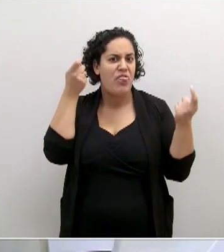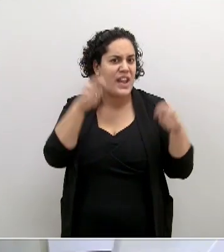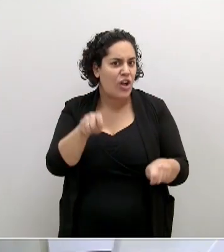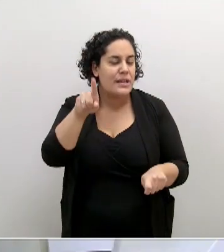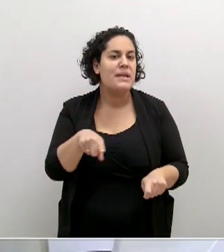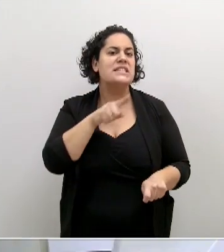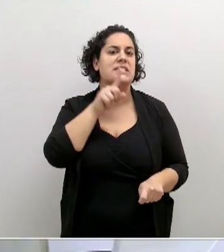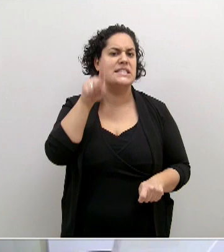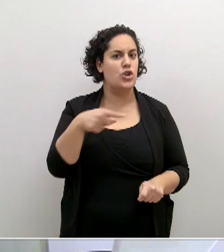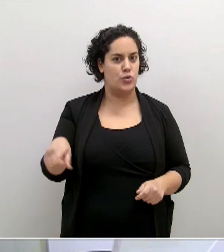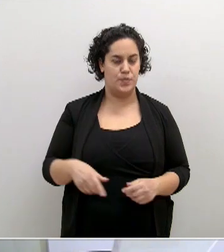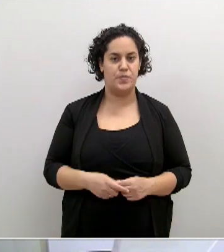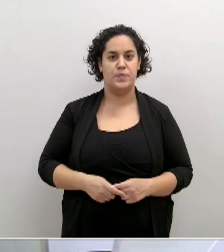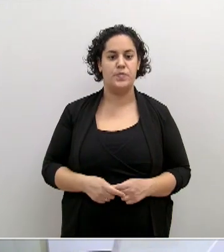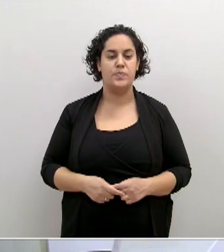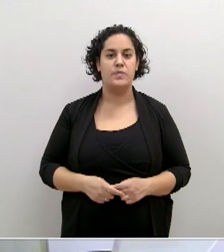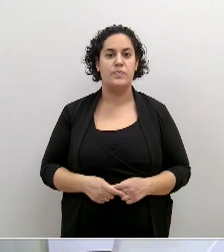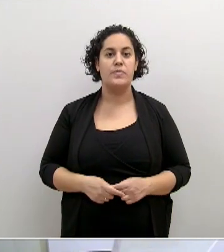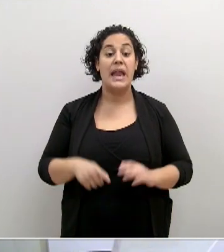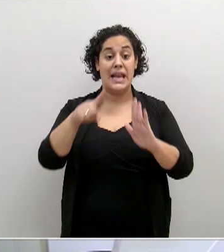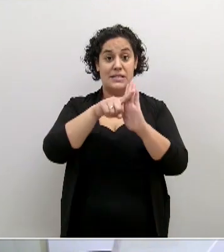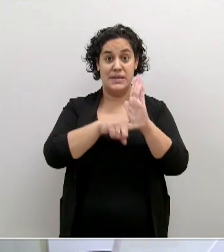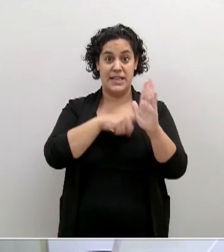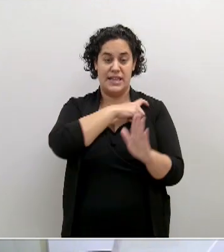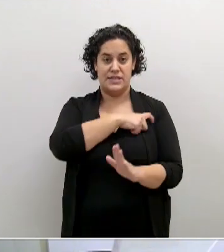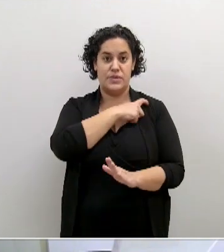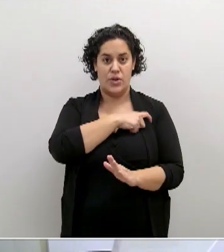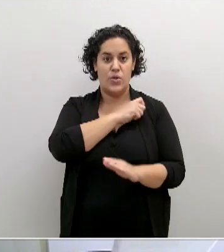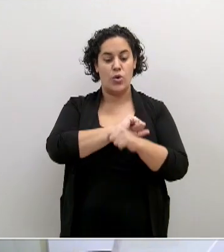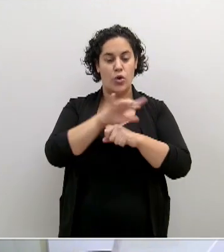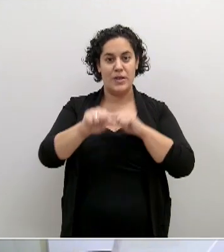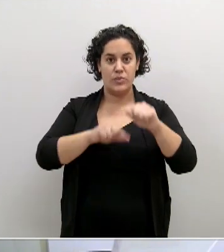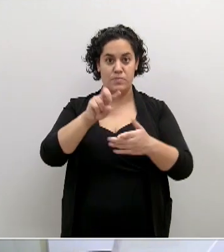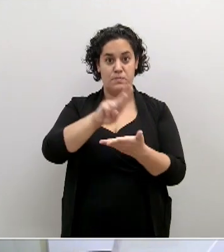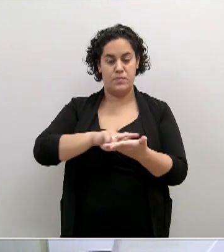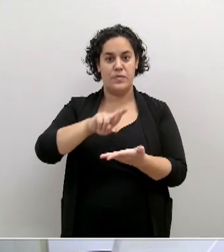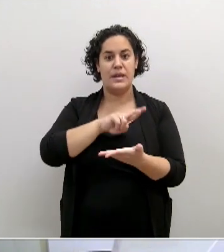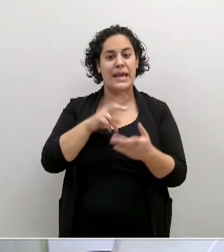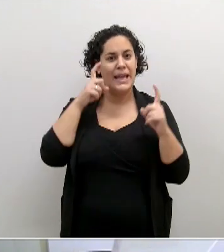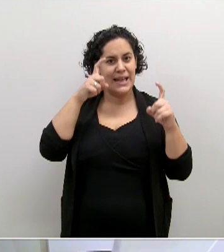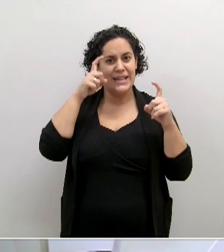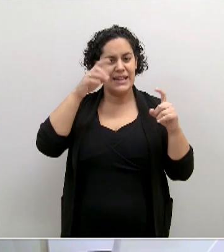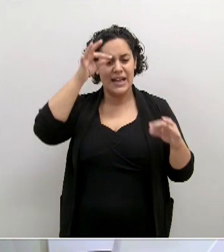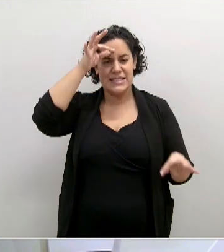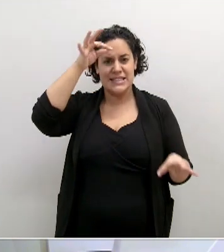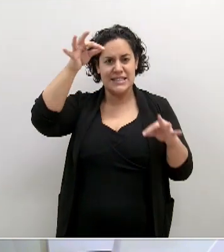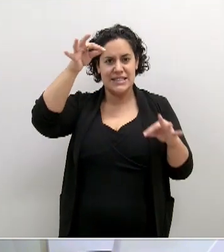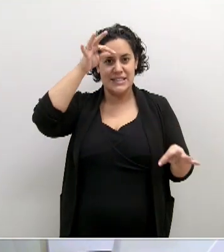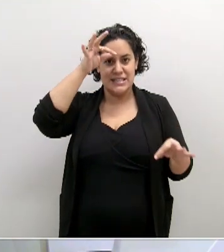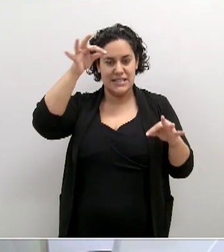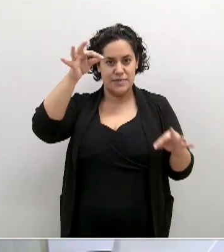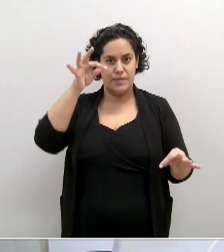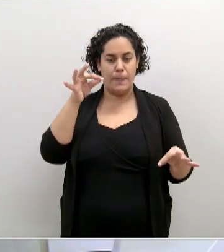Las medidas que se toman en el Comité COVID en la región de Murcia intentan ser lo más precisas posibles e intentan